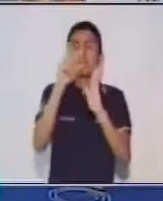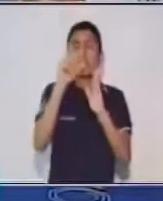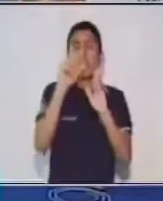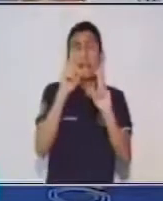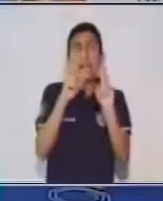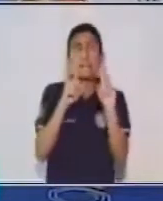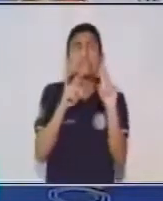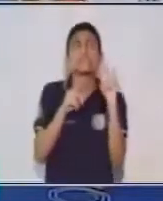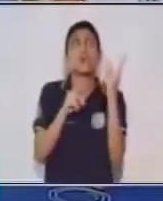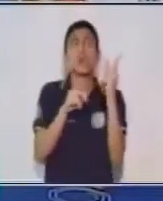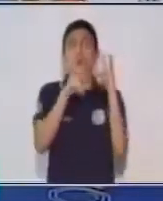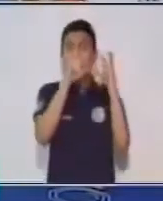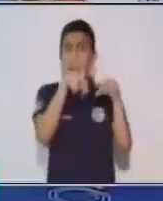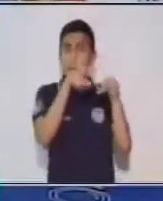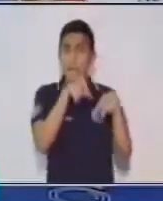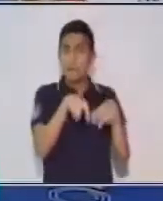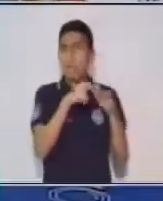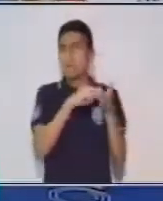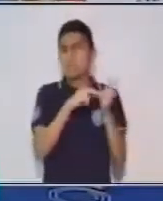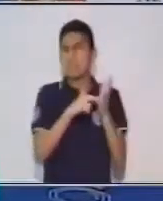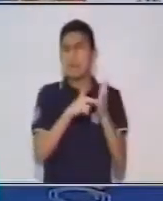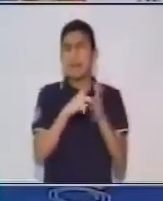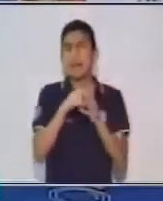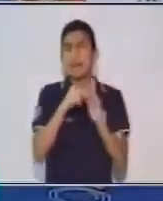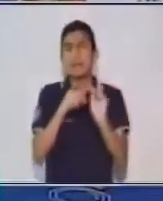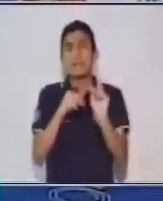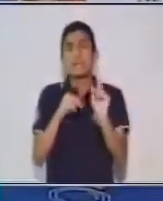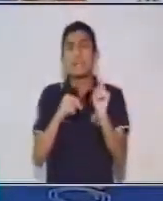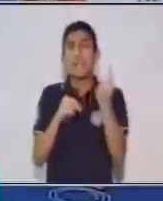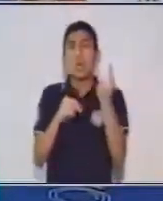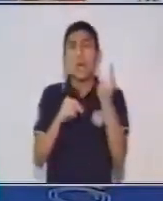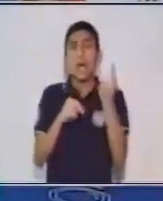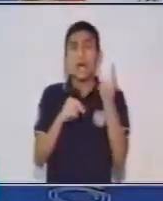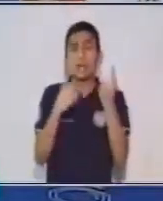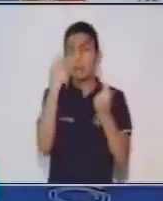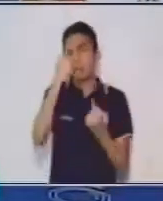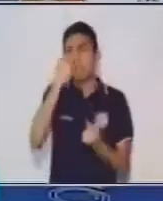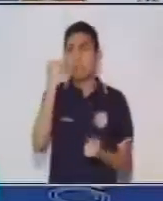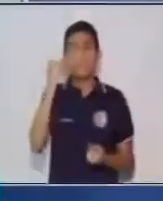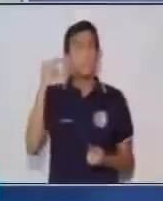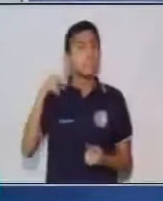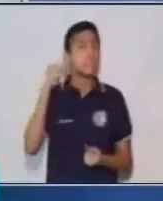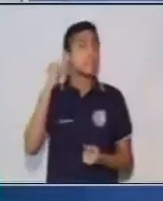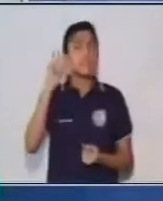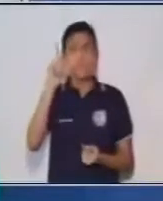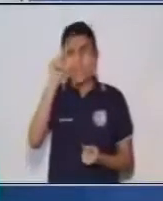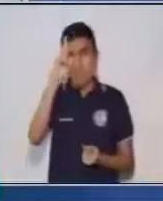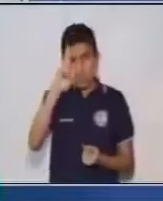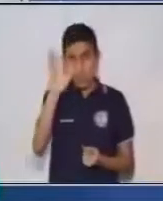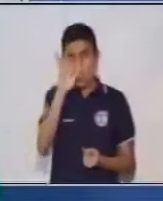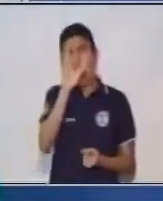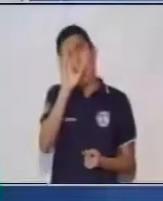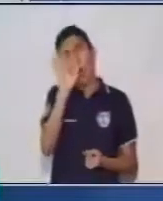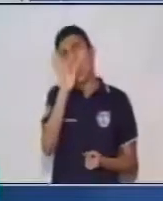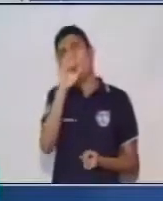segunda persona, ya sea plural o singular. Podemos utilizarlo con ustedes. ¿Cómo sería entonces el imperativo